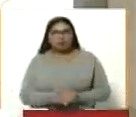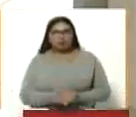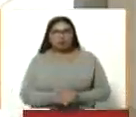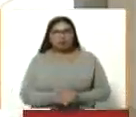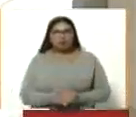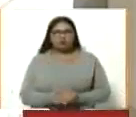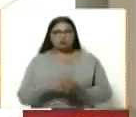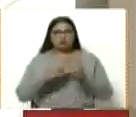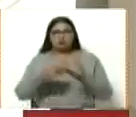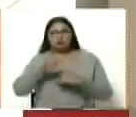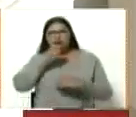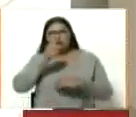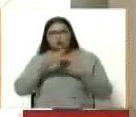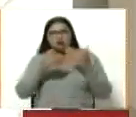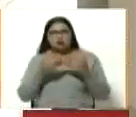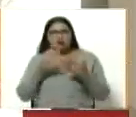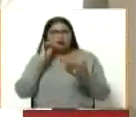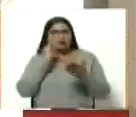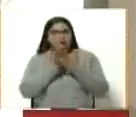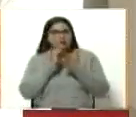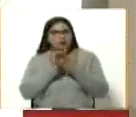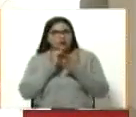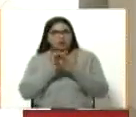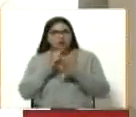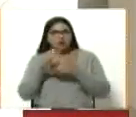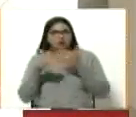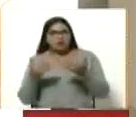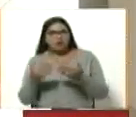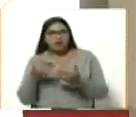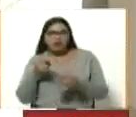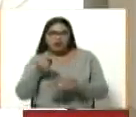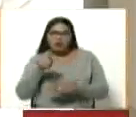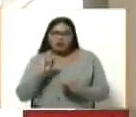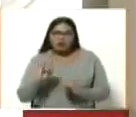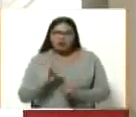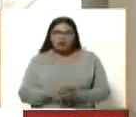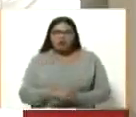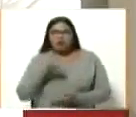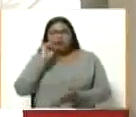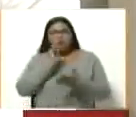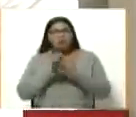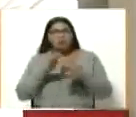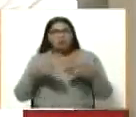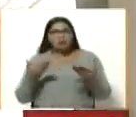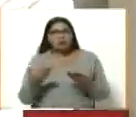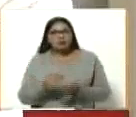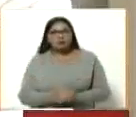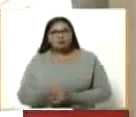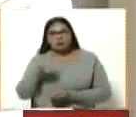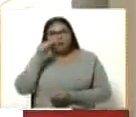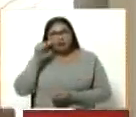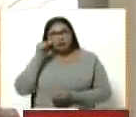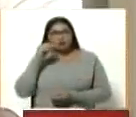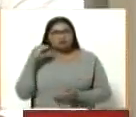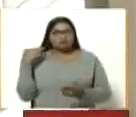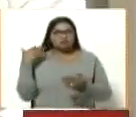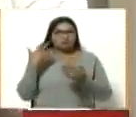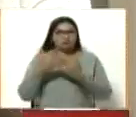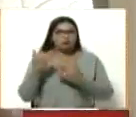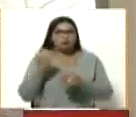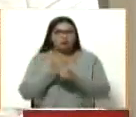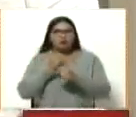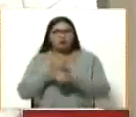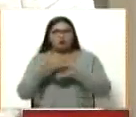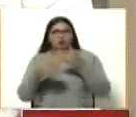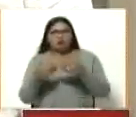los veredictos, las declaraciones de los testigos, son prueba de que Alex venía haciendo una labor diplomática y por ende